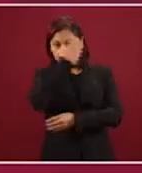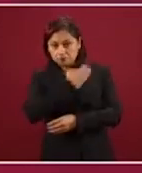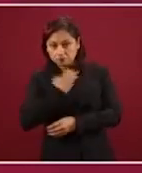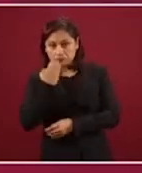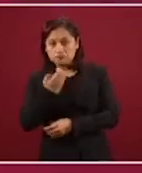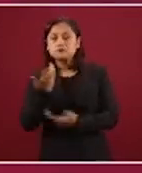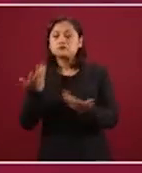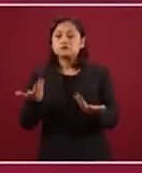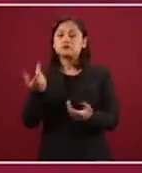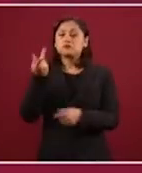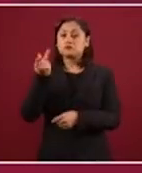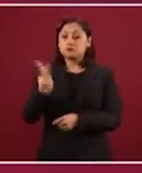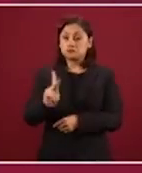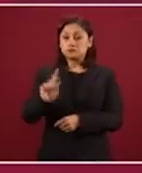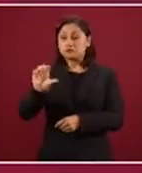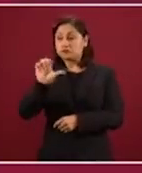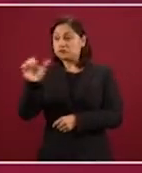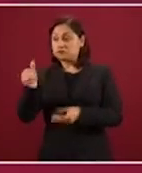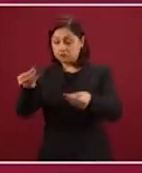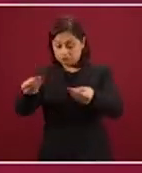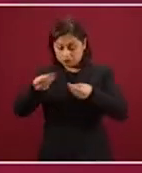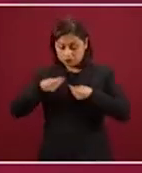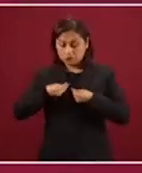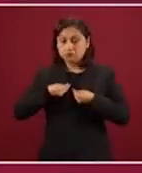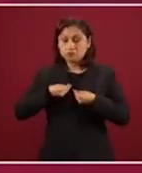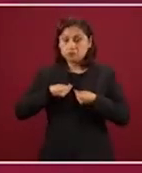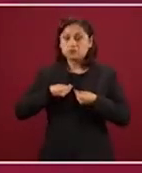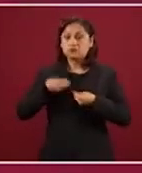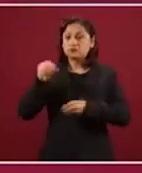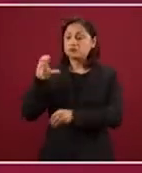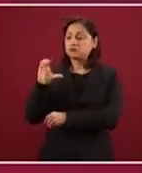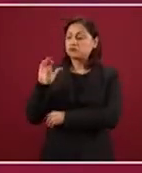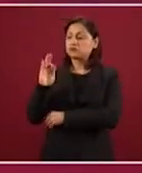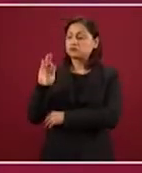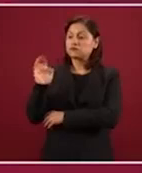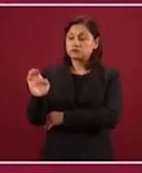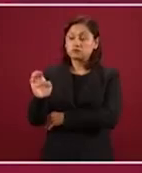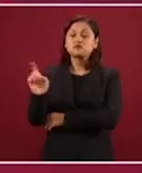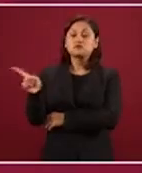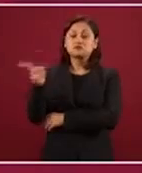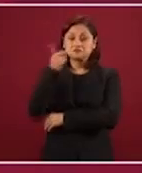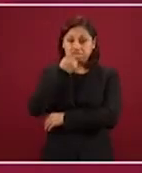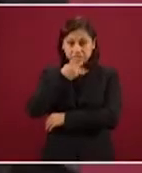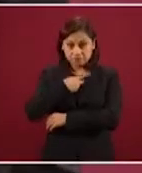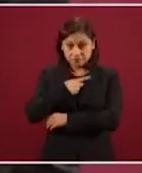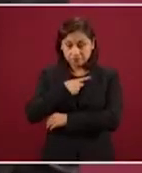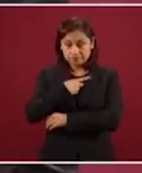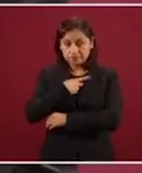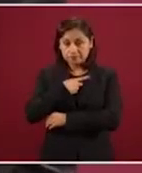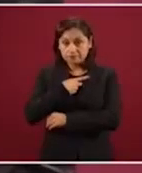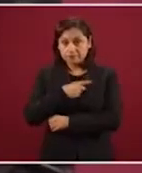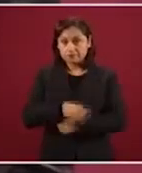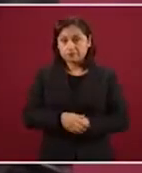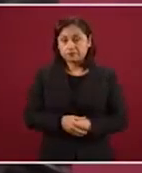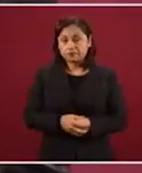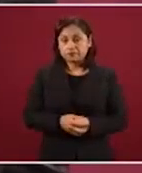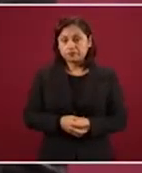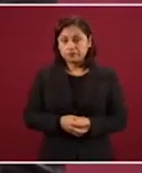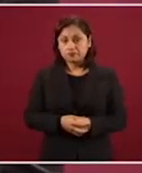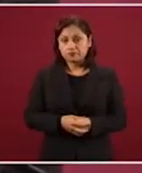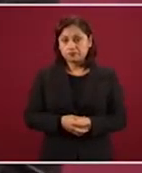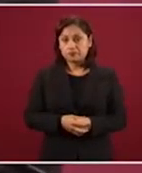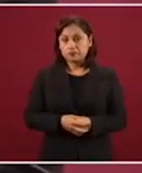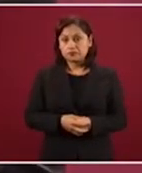el informe que yo tengo en general de la Comisión Federal de Electricidad es que hay